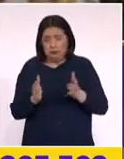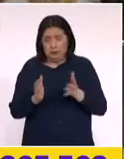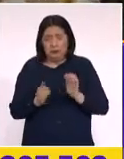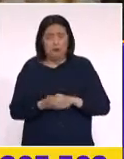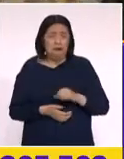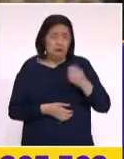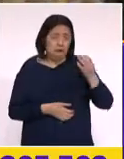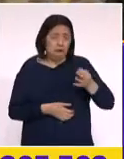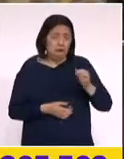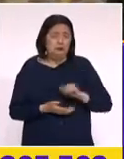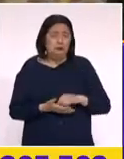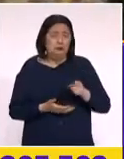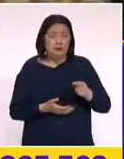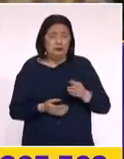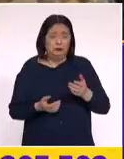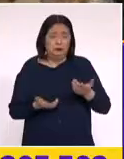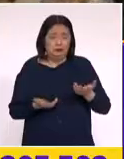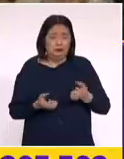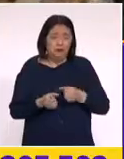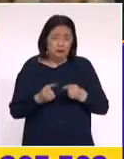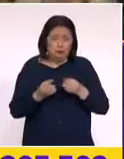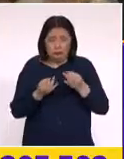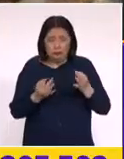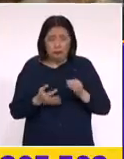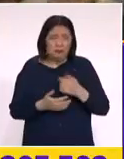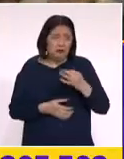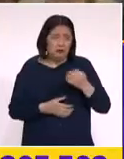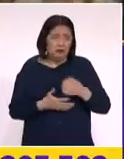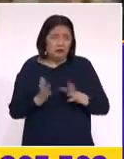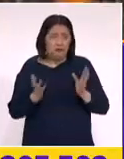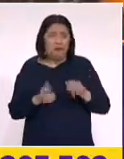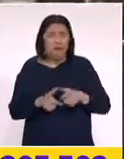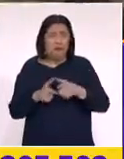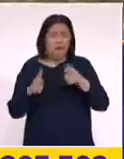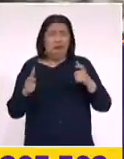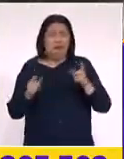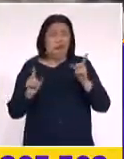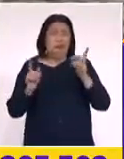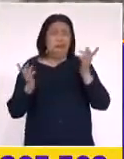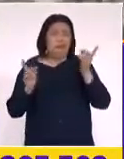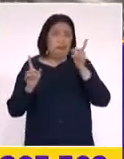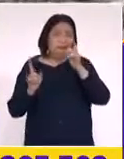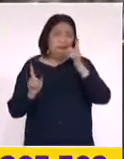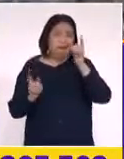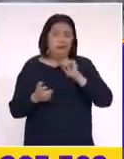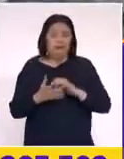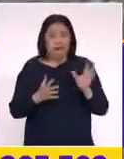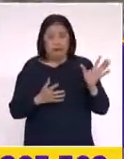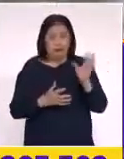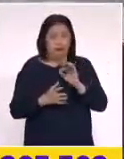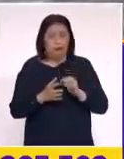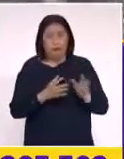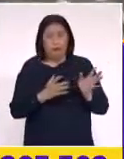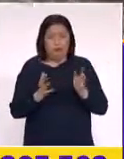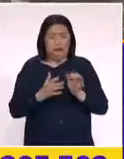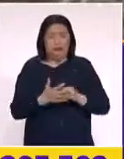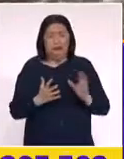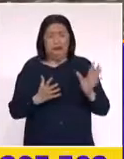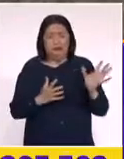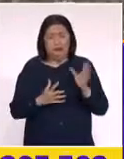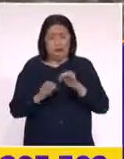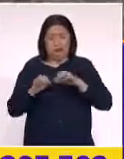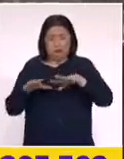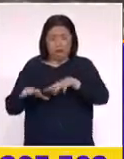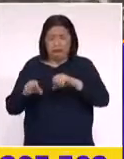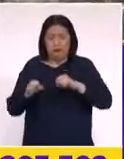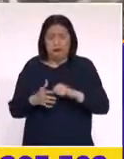En realidad, ese manejo de cifras siempre queda como una gran incógnita en todos los conflictos, en todas las invasiones, en todos los países